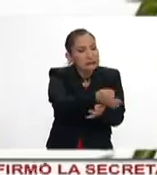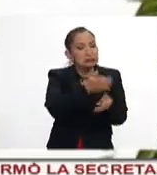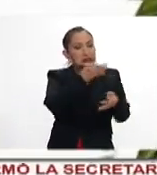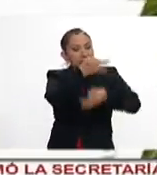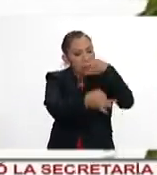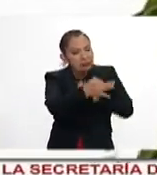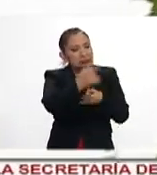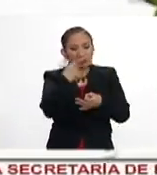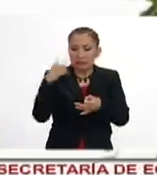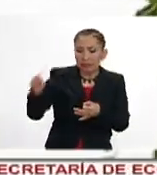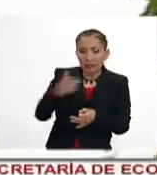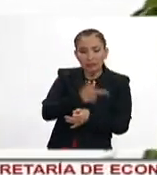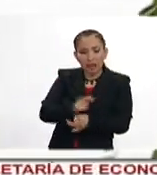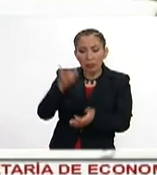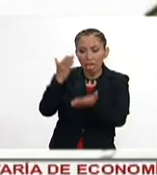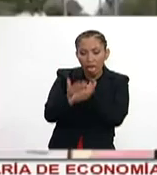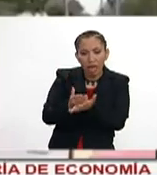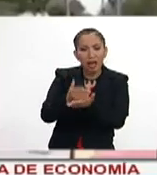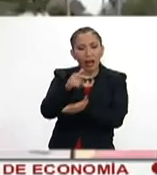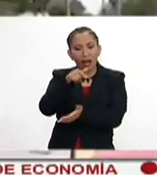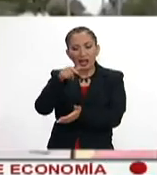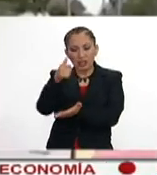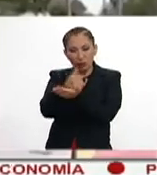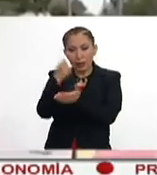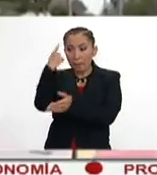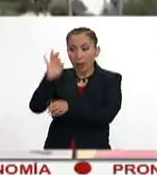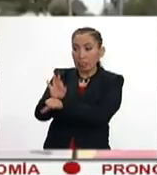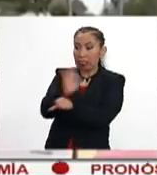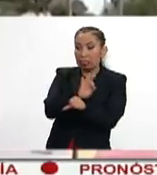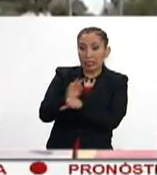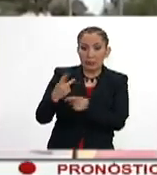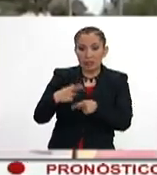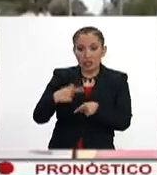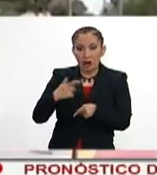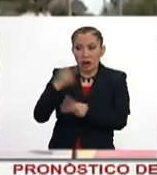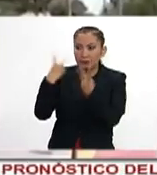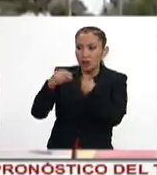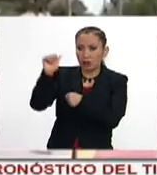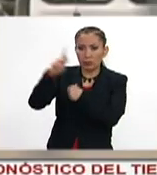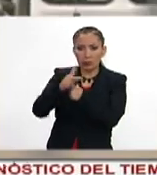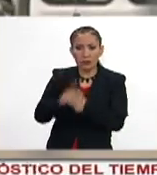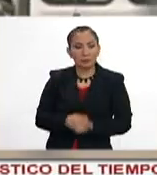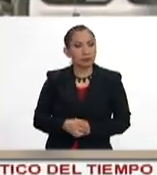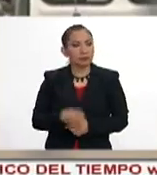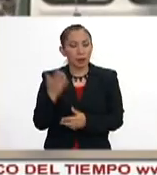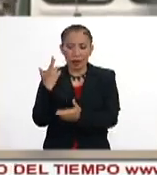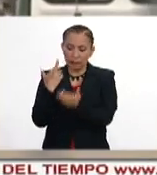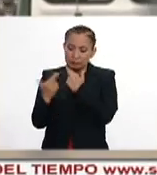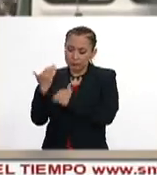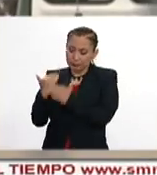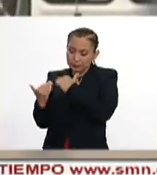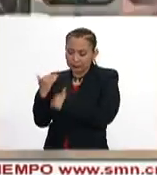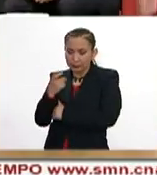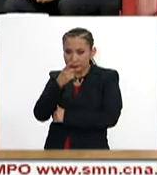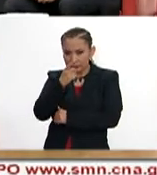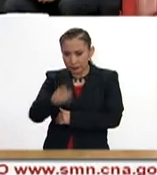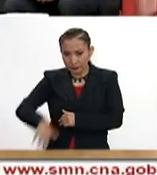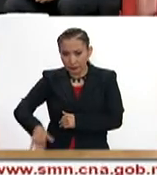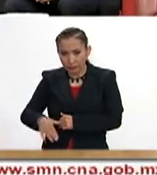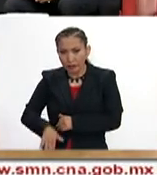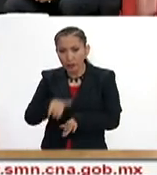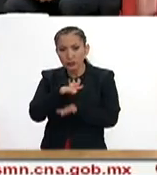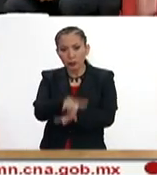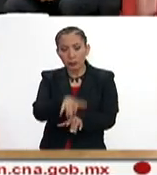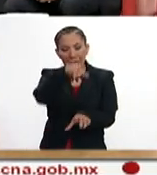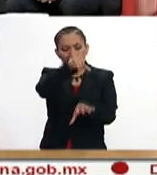a bloquear la ciudad de santuarios y a discriminar a la gente. Vamos a regresar un poquito más a esto que comentabas sobre